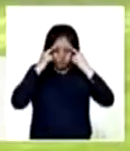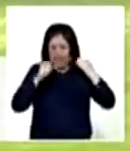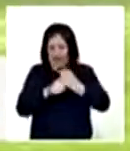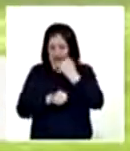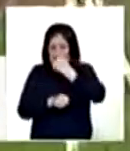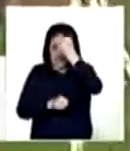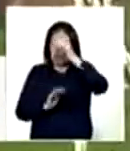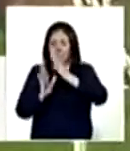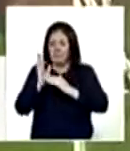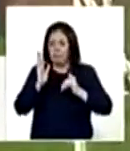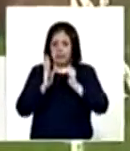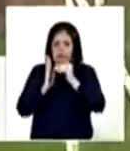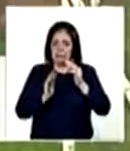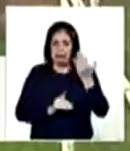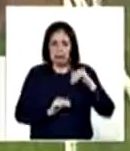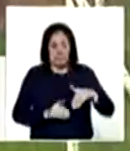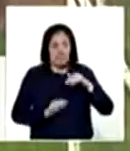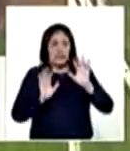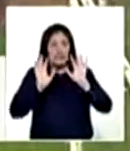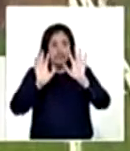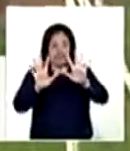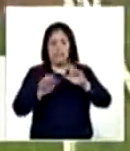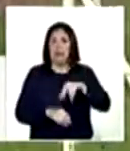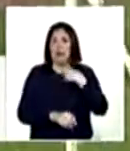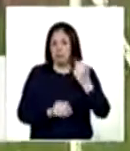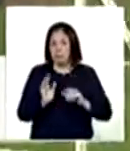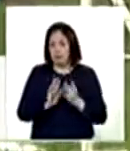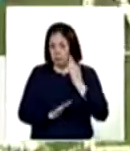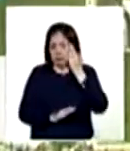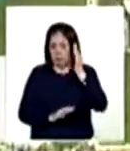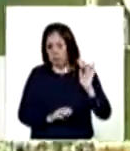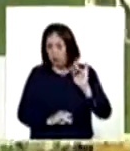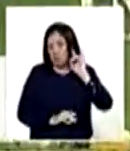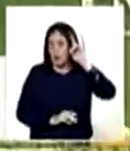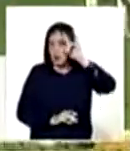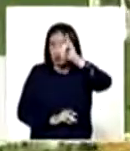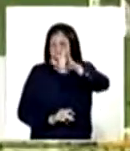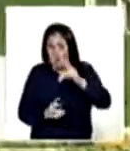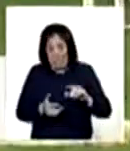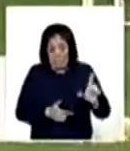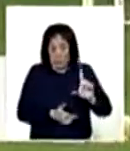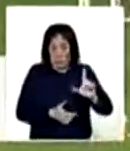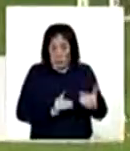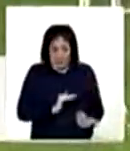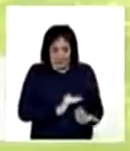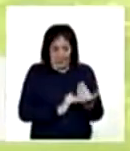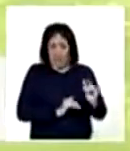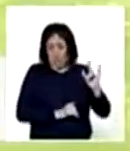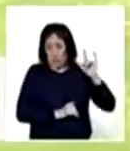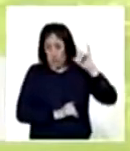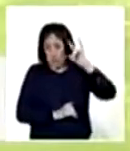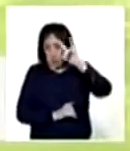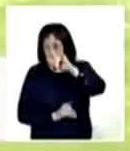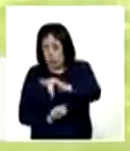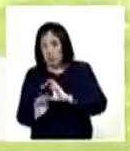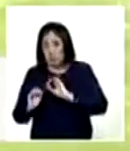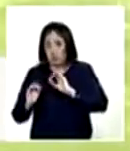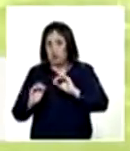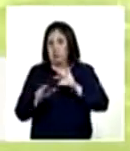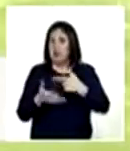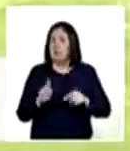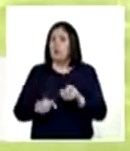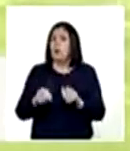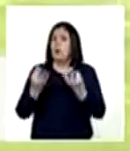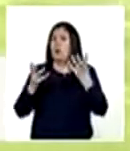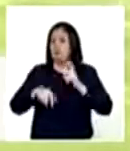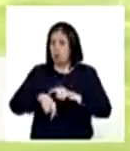Zelanda el próximo 10 de noviembre en Wellington. El plantel viajará en la madrugada de este lunes a Oceanía en un vuelo charter que tardará cerca